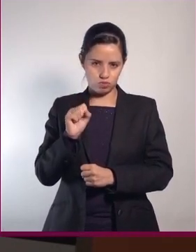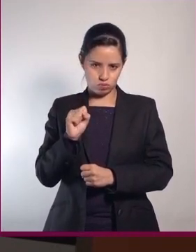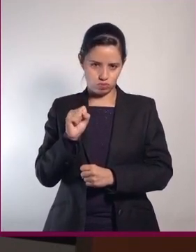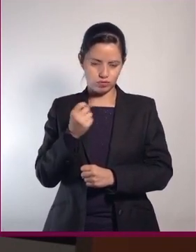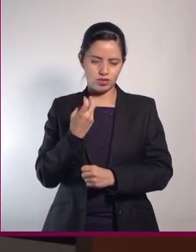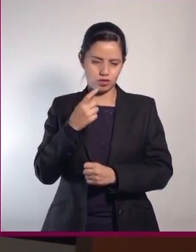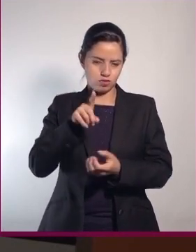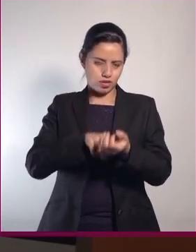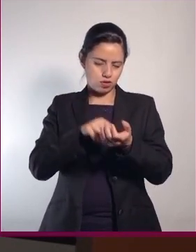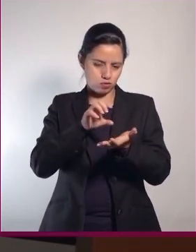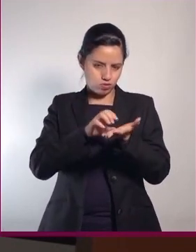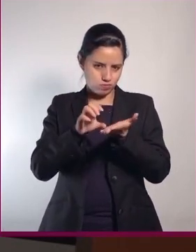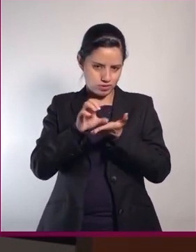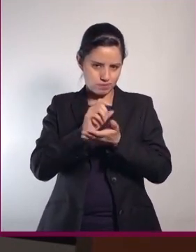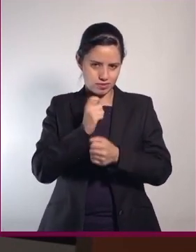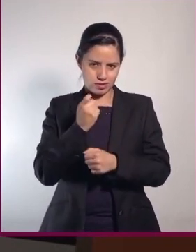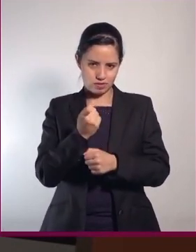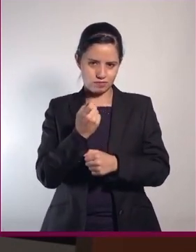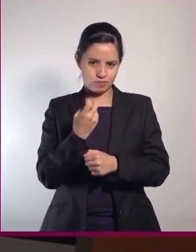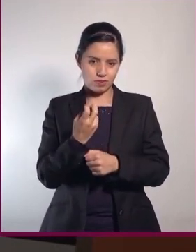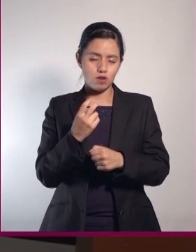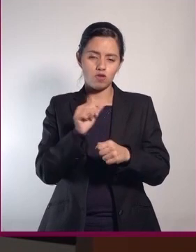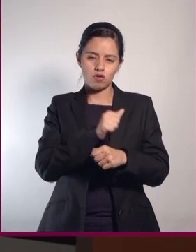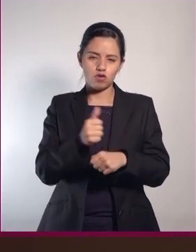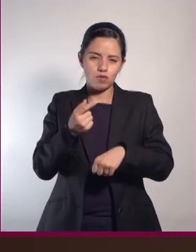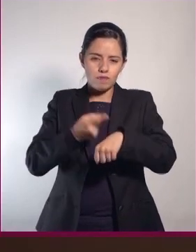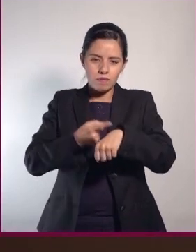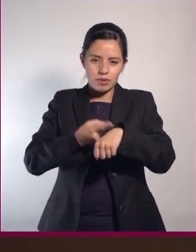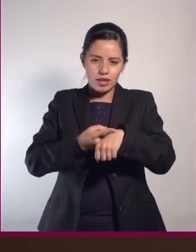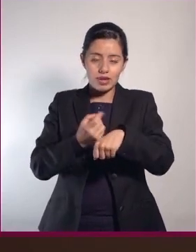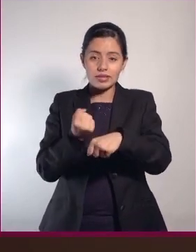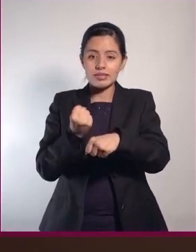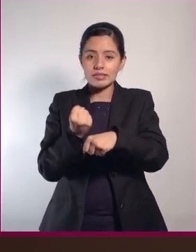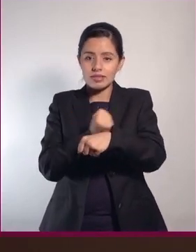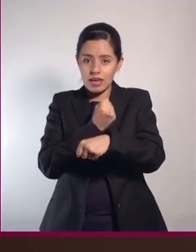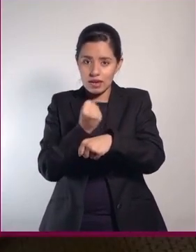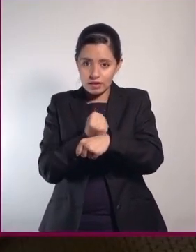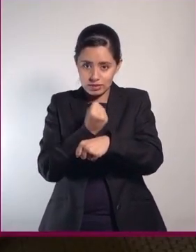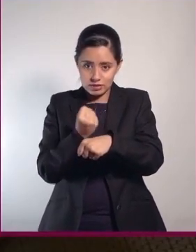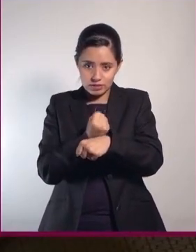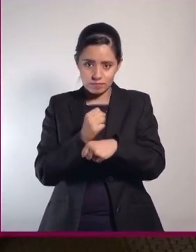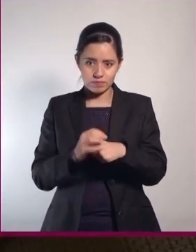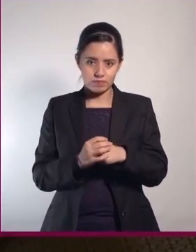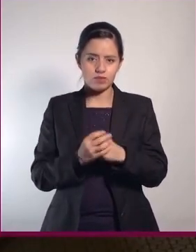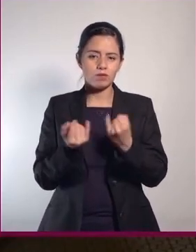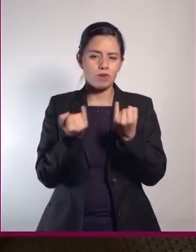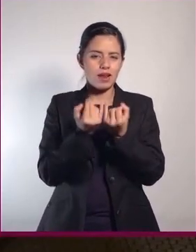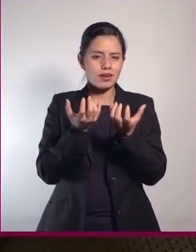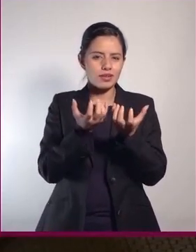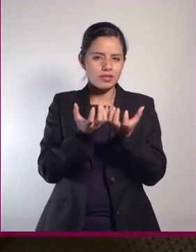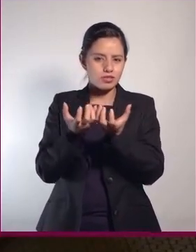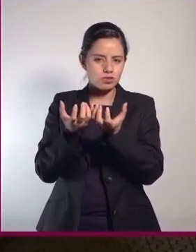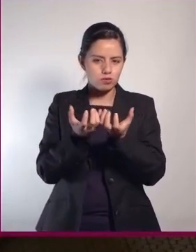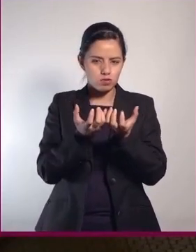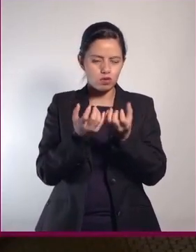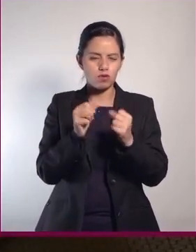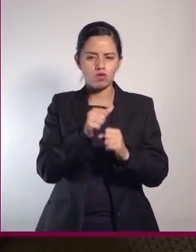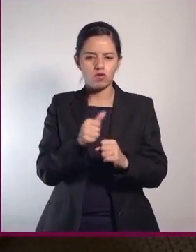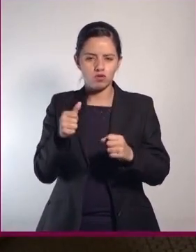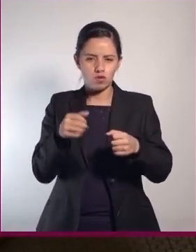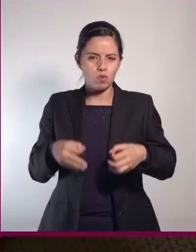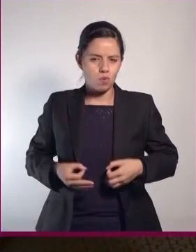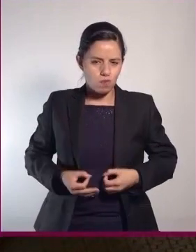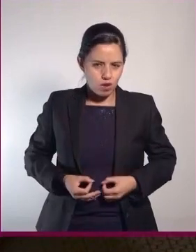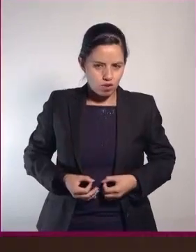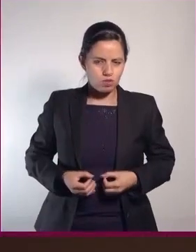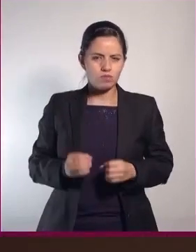y otros que se llaman leucemias, que son cánceres de la sangre. El cáncer de testículo y de ovario, pero de un tipo muy peculiar